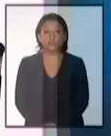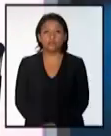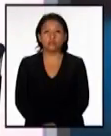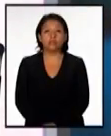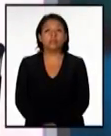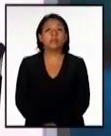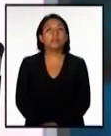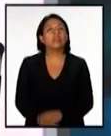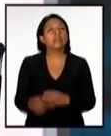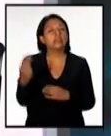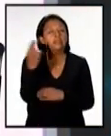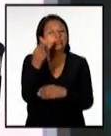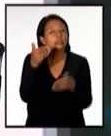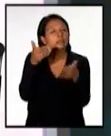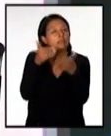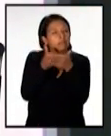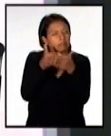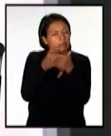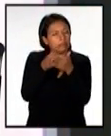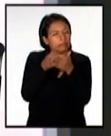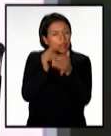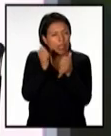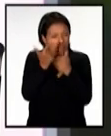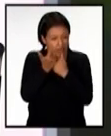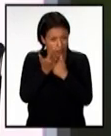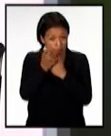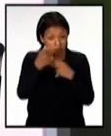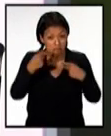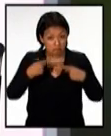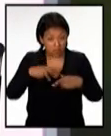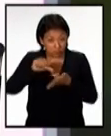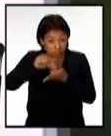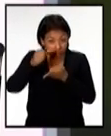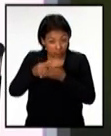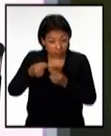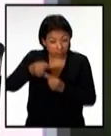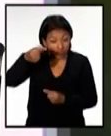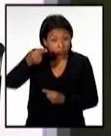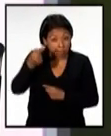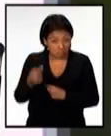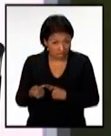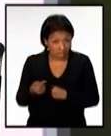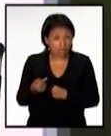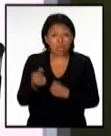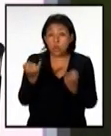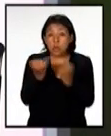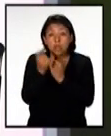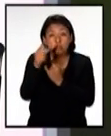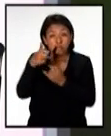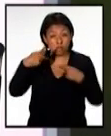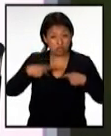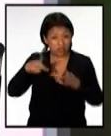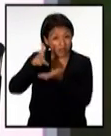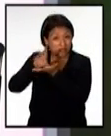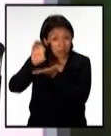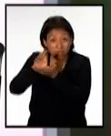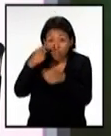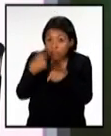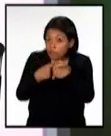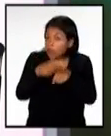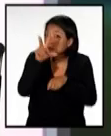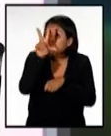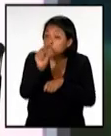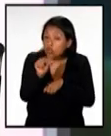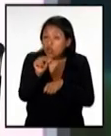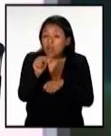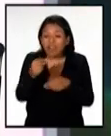Hay que insistir en lo siguiente, las personas de talla baja, como las personas con discapacidad, no son enfermos. Hay una falla